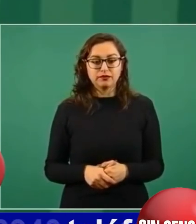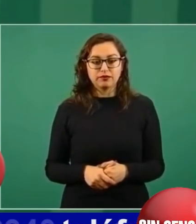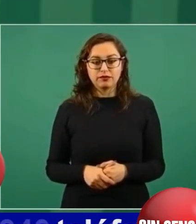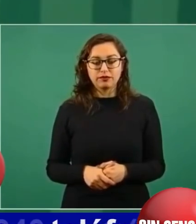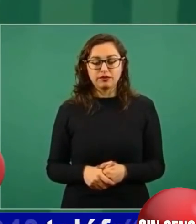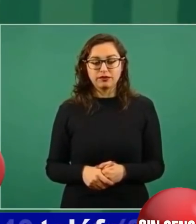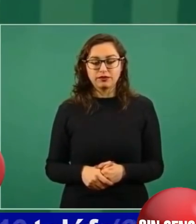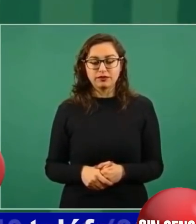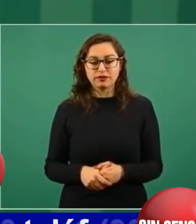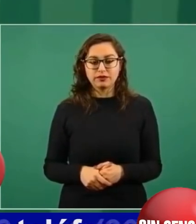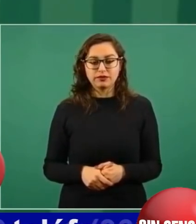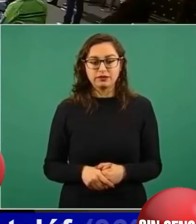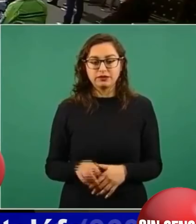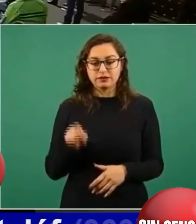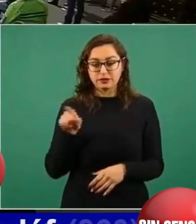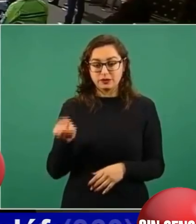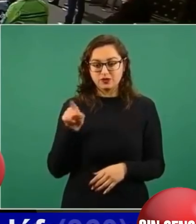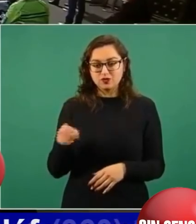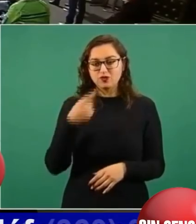Su apellido de este